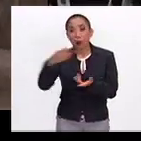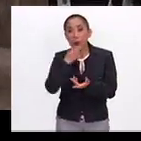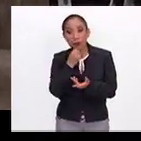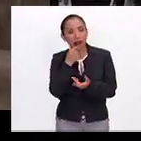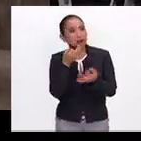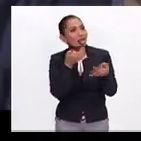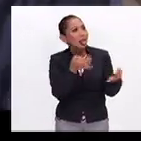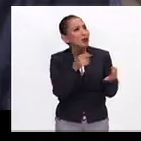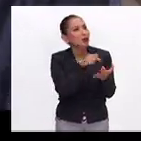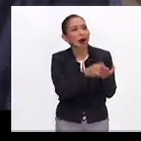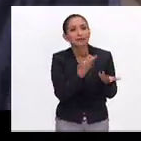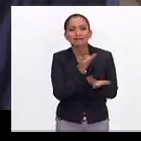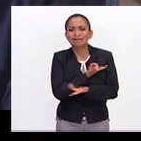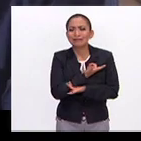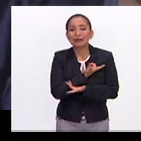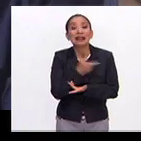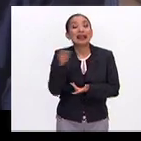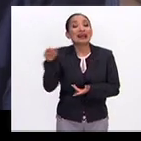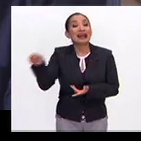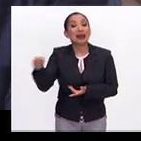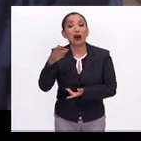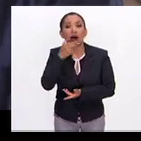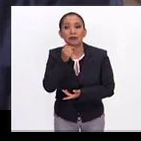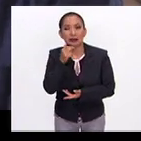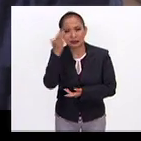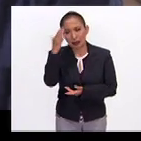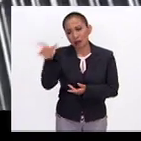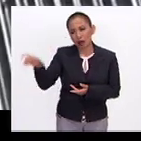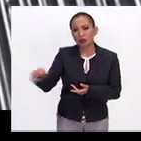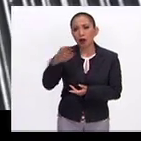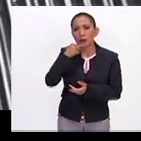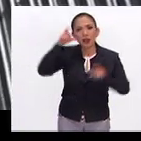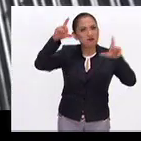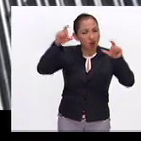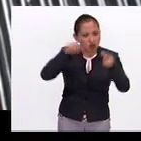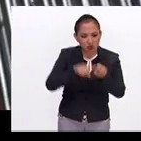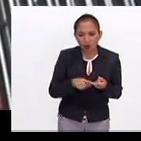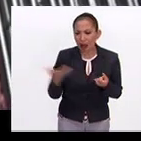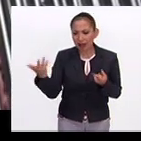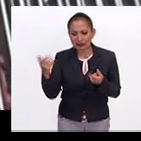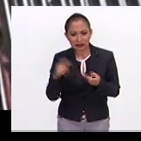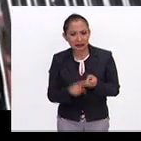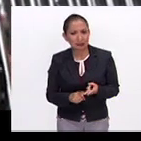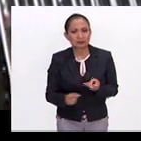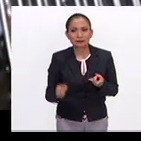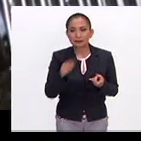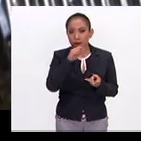es para el MUAC. Te voy a decir porque él sabes que es un artista fotógrafo, es